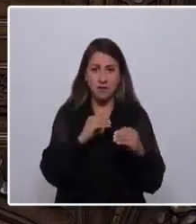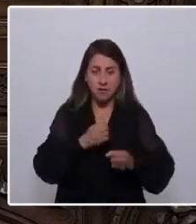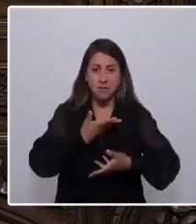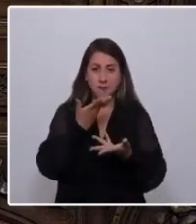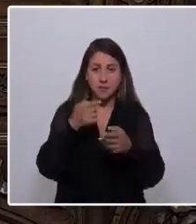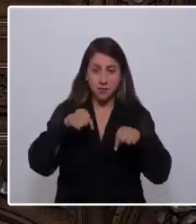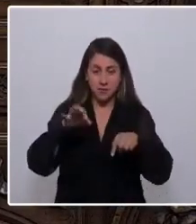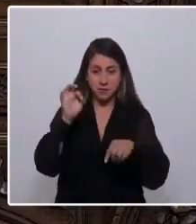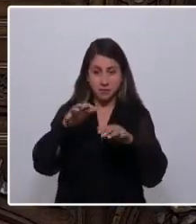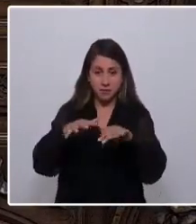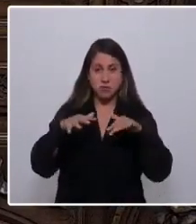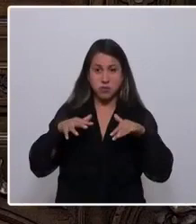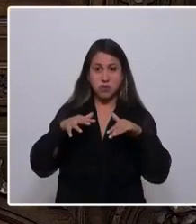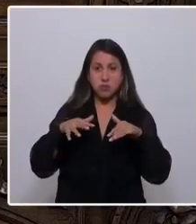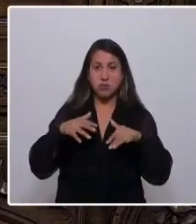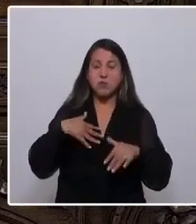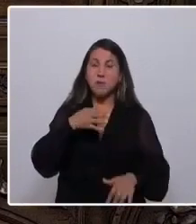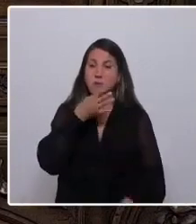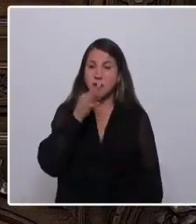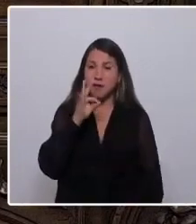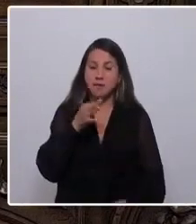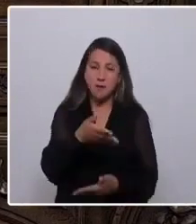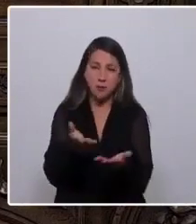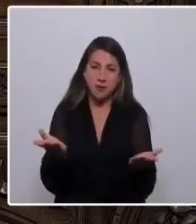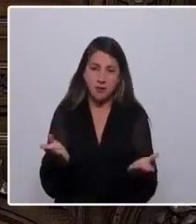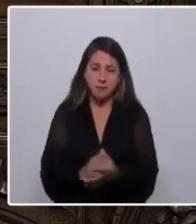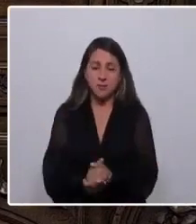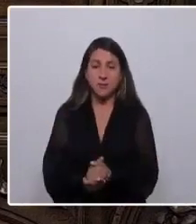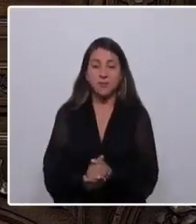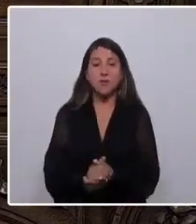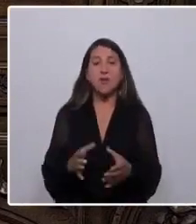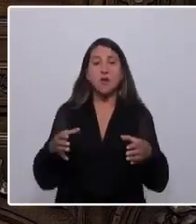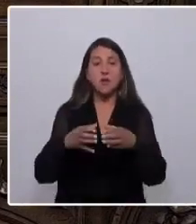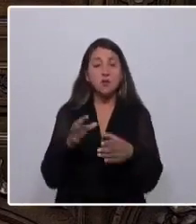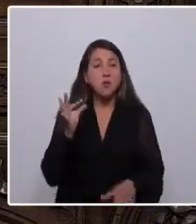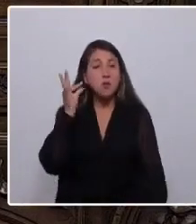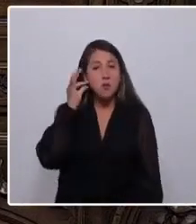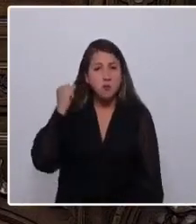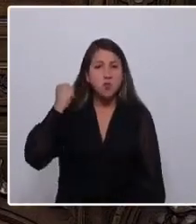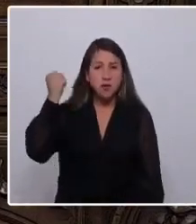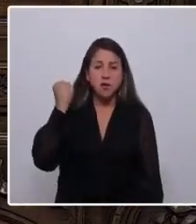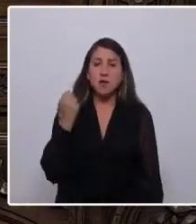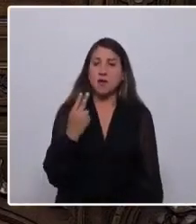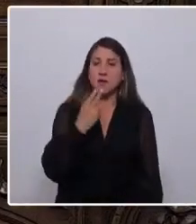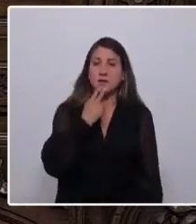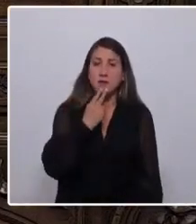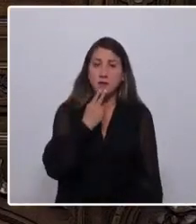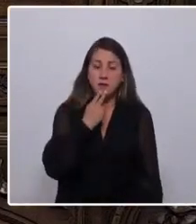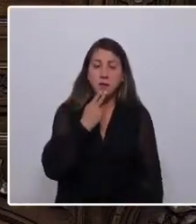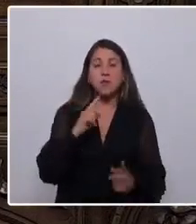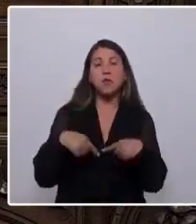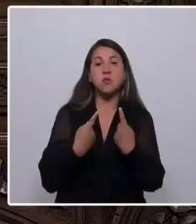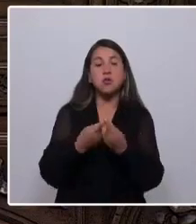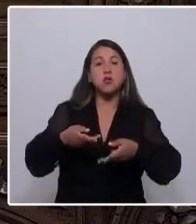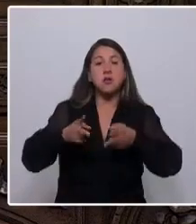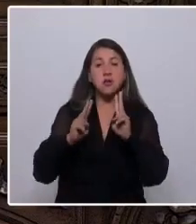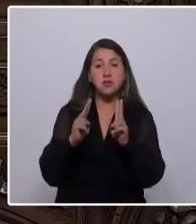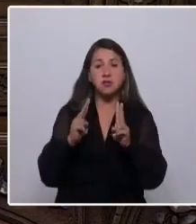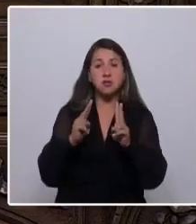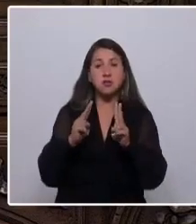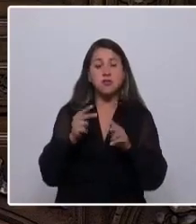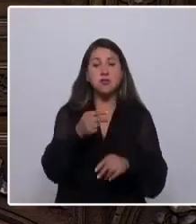salón y dedicarles estas palabras. A las mujeres que hemos vivido con nuestros derechos sexuales y